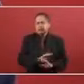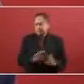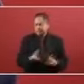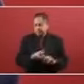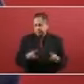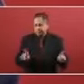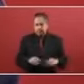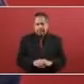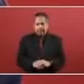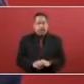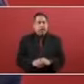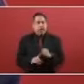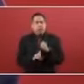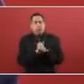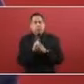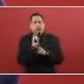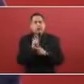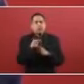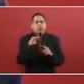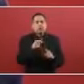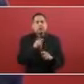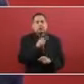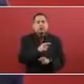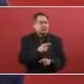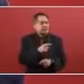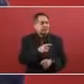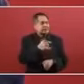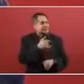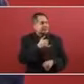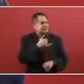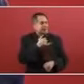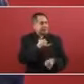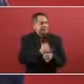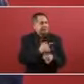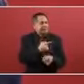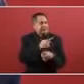central. El problema es la inmoralidad.